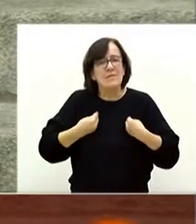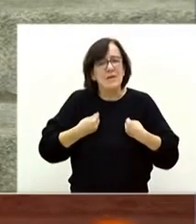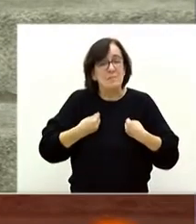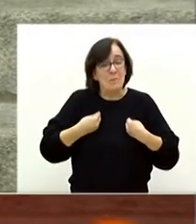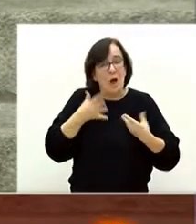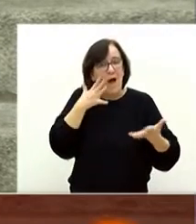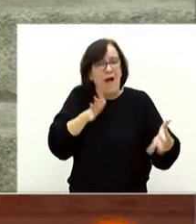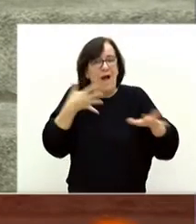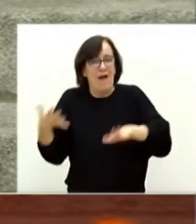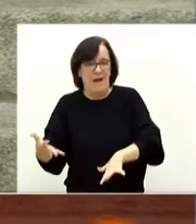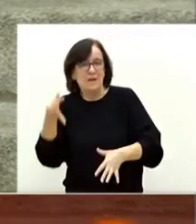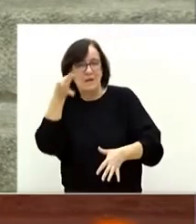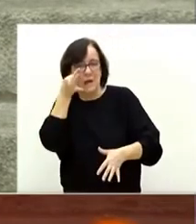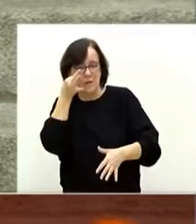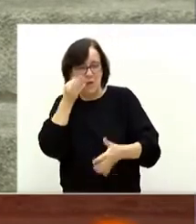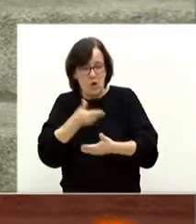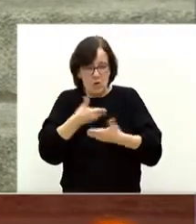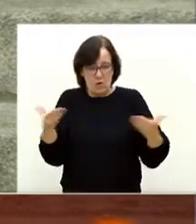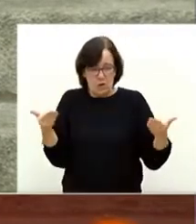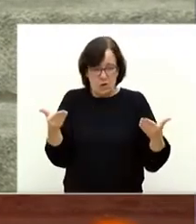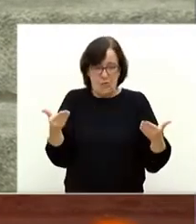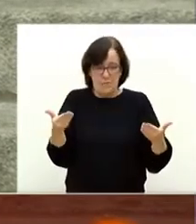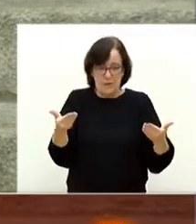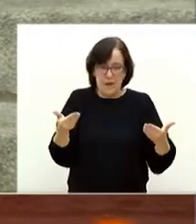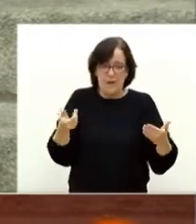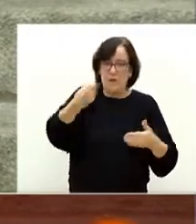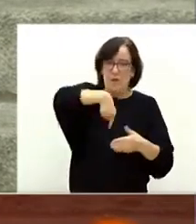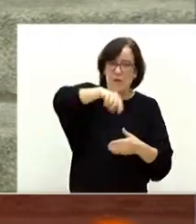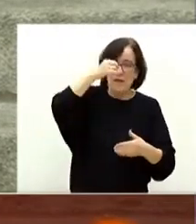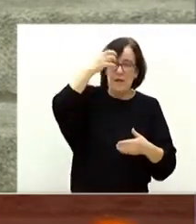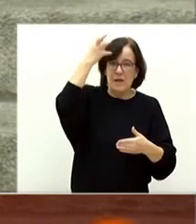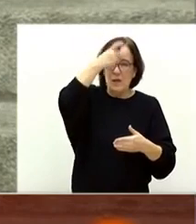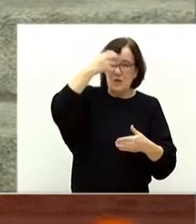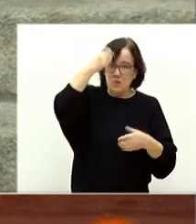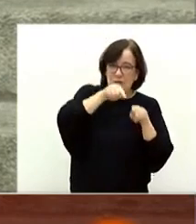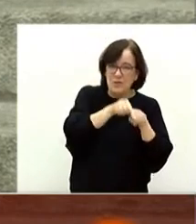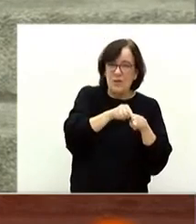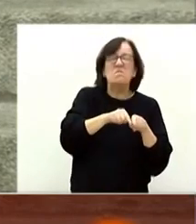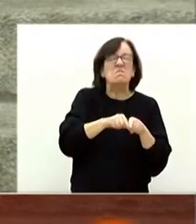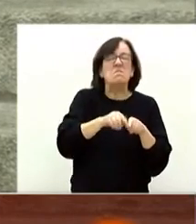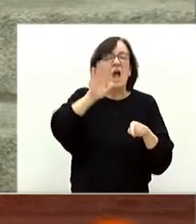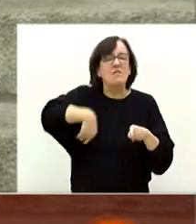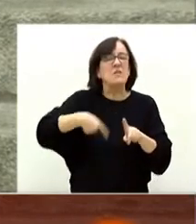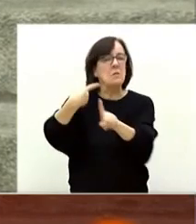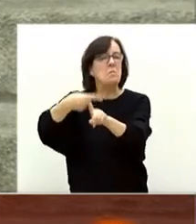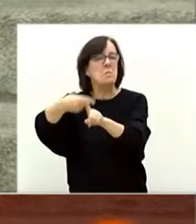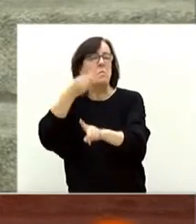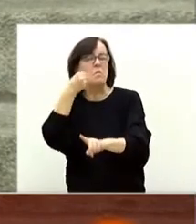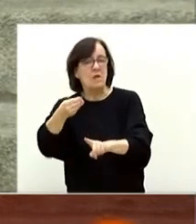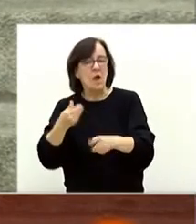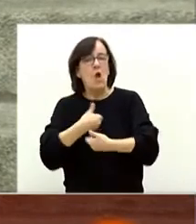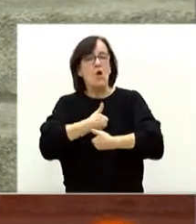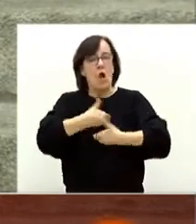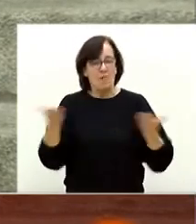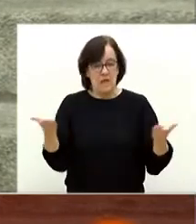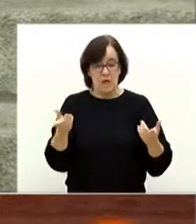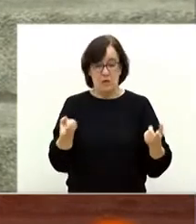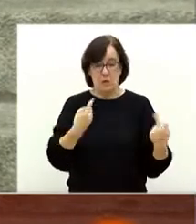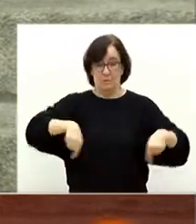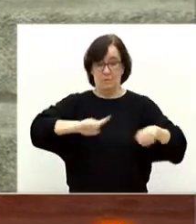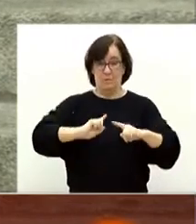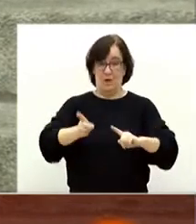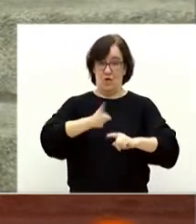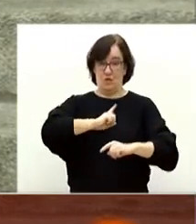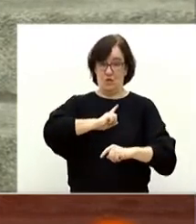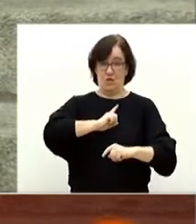sueño. Confiaron en ellos y les salió bien. Confiaron en nosotros